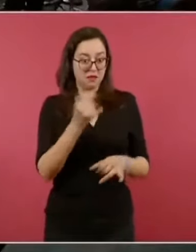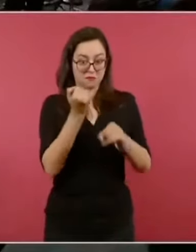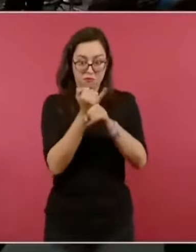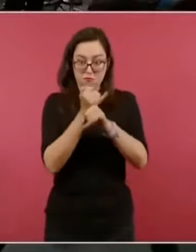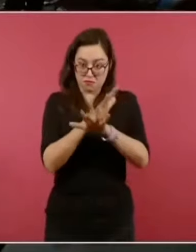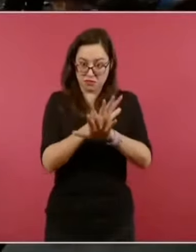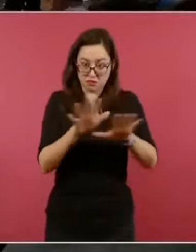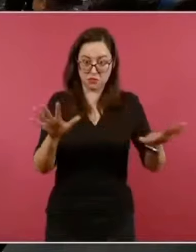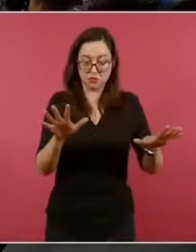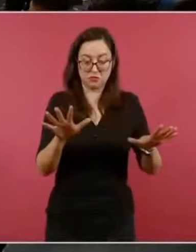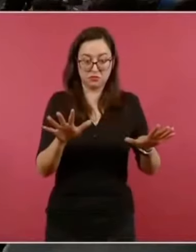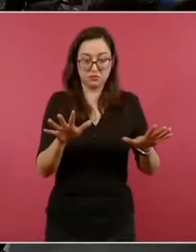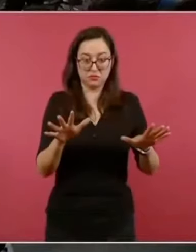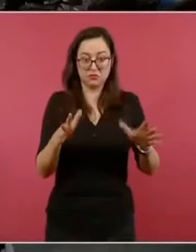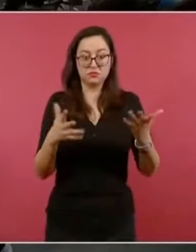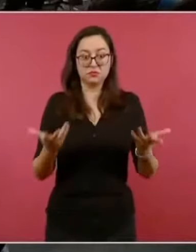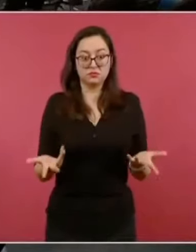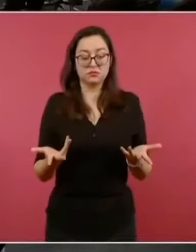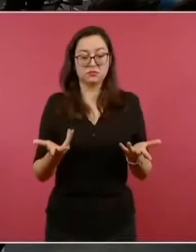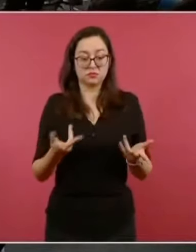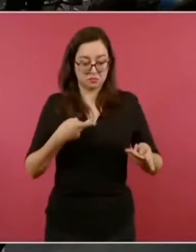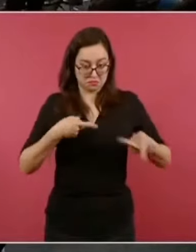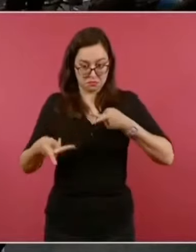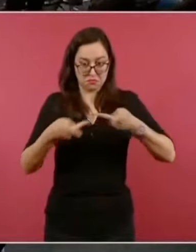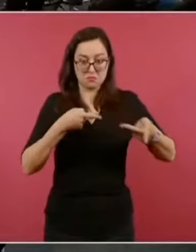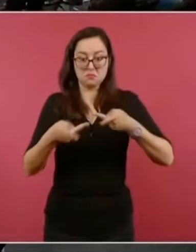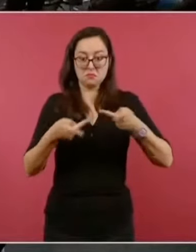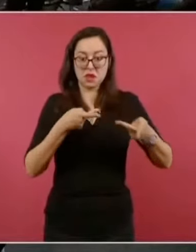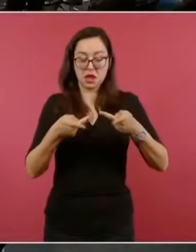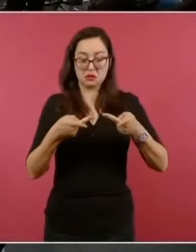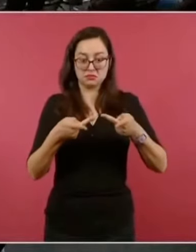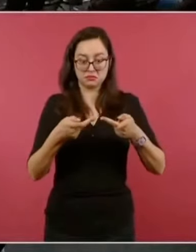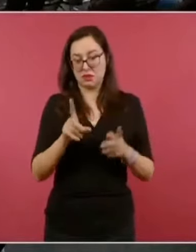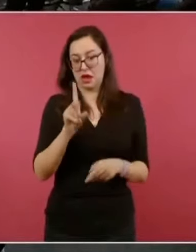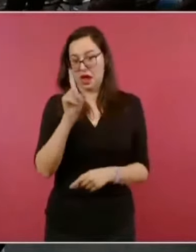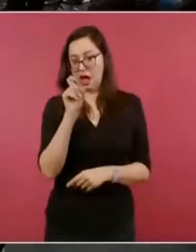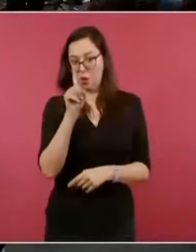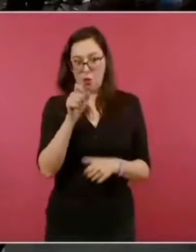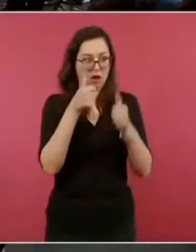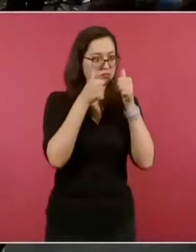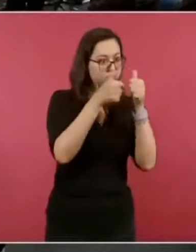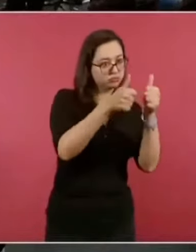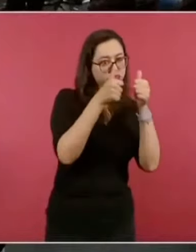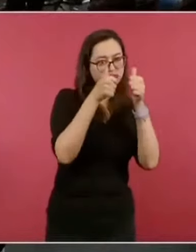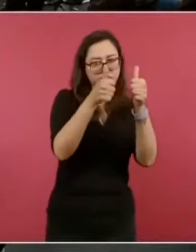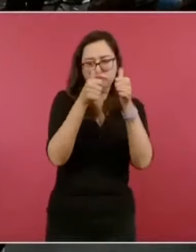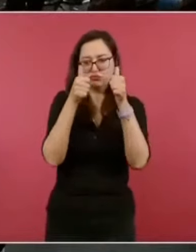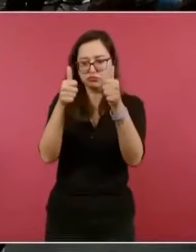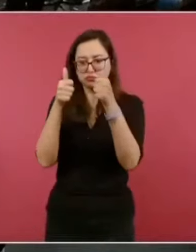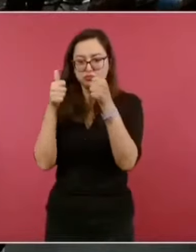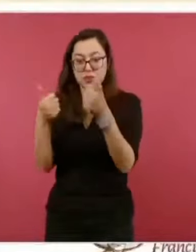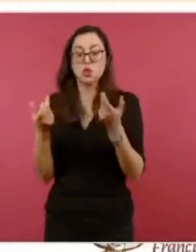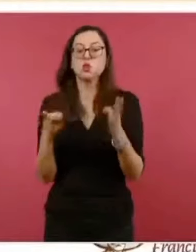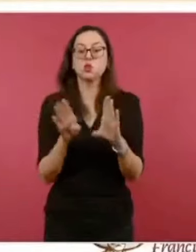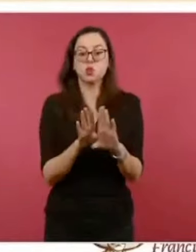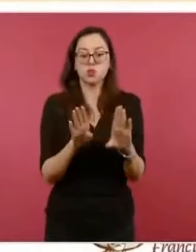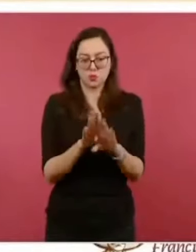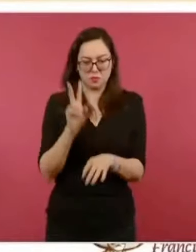precisamente estos son los planes prioritarios que tenemos